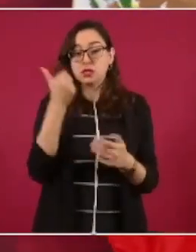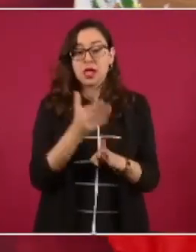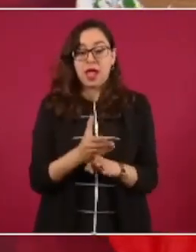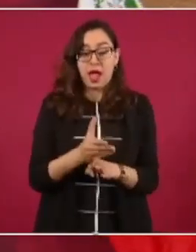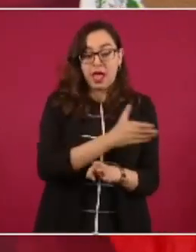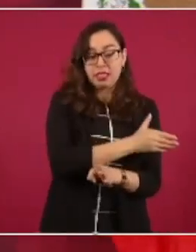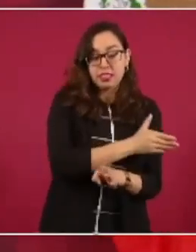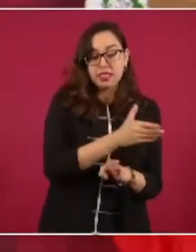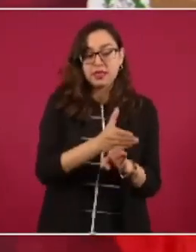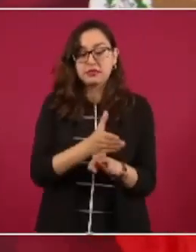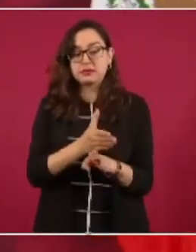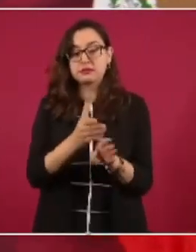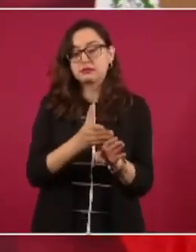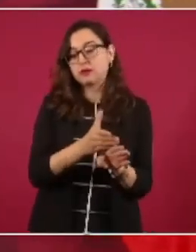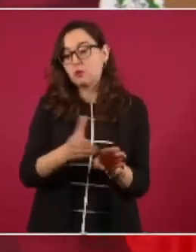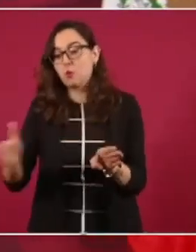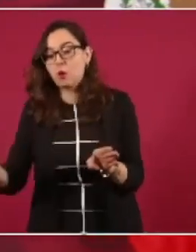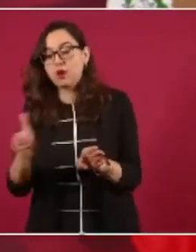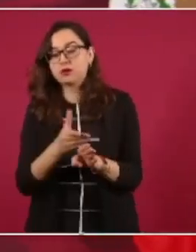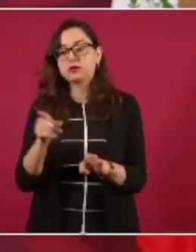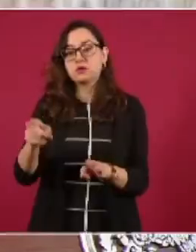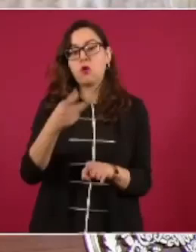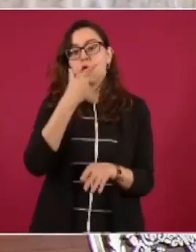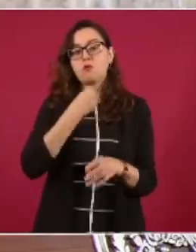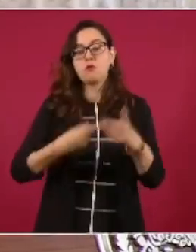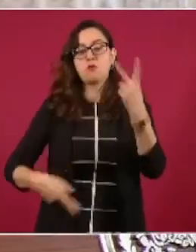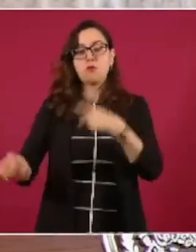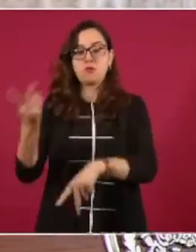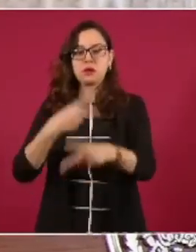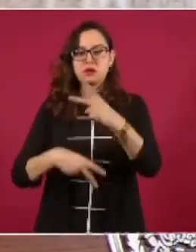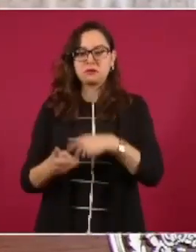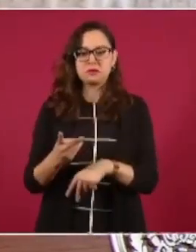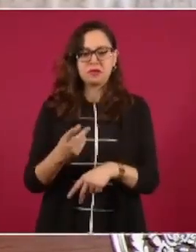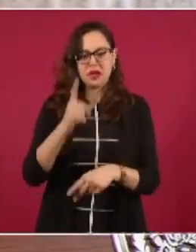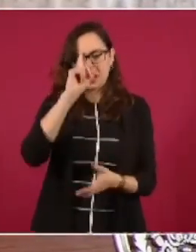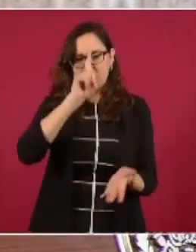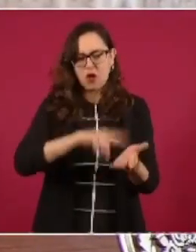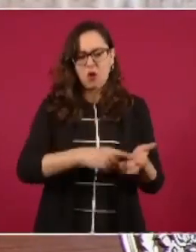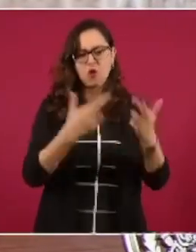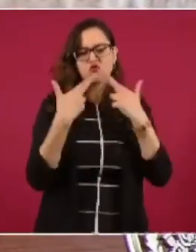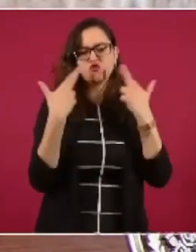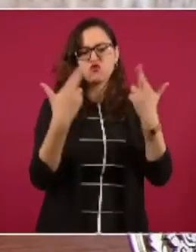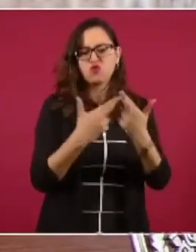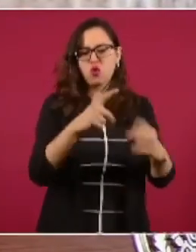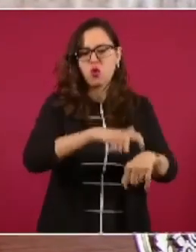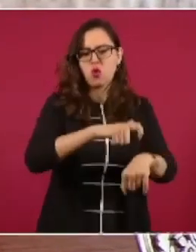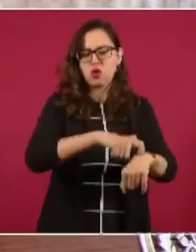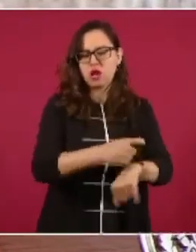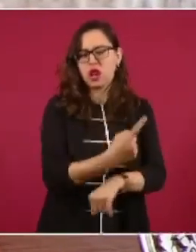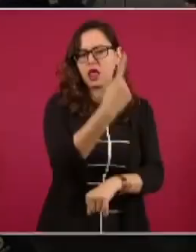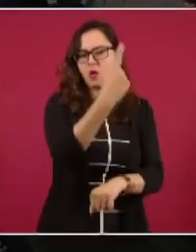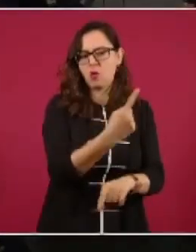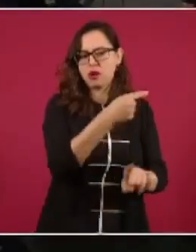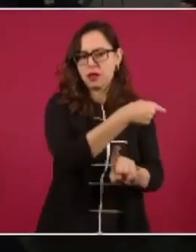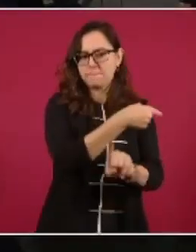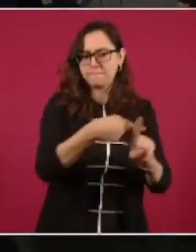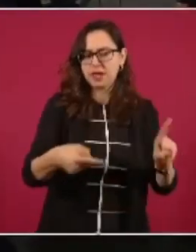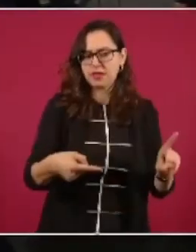él va a estar aquí en Palacio. Es a la 1:30 de la tarde.